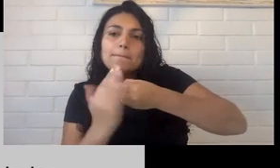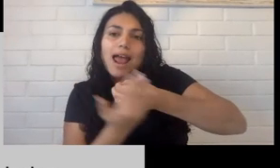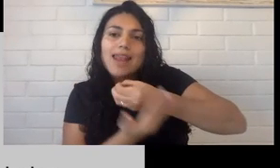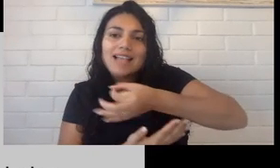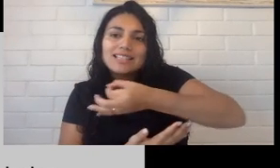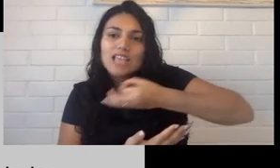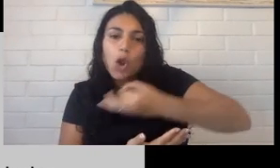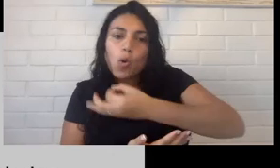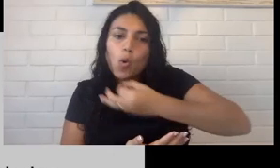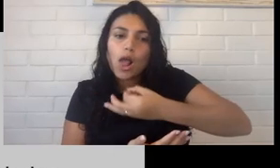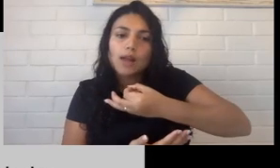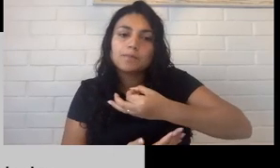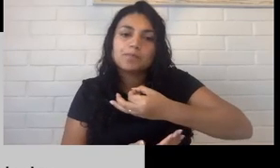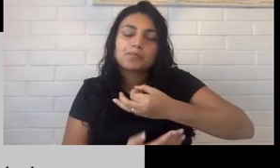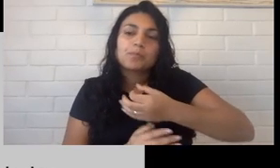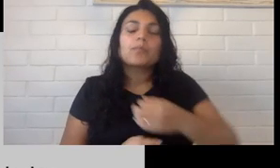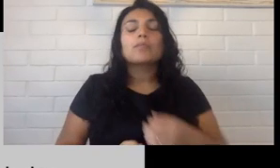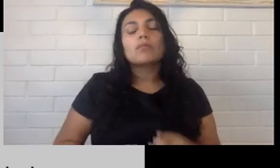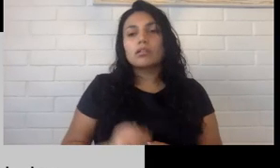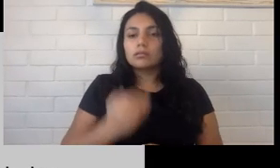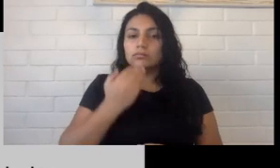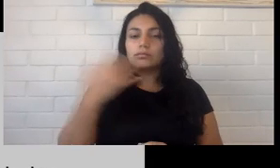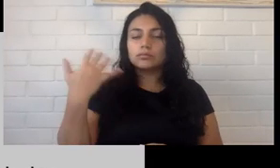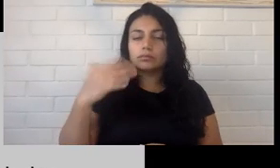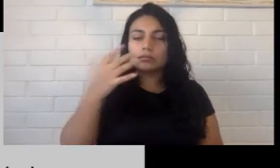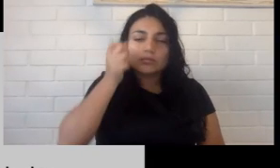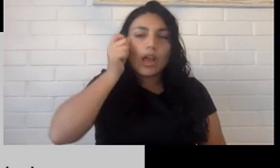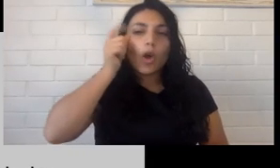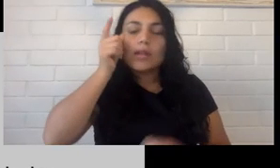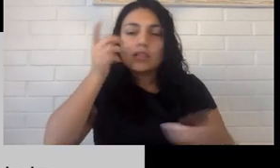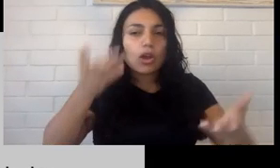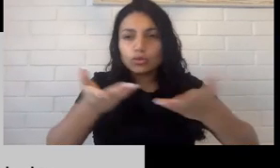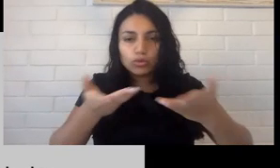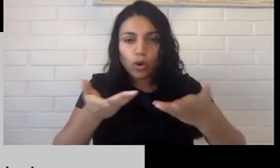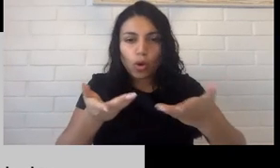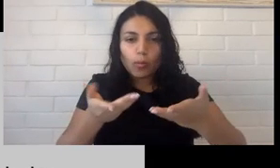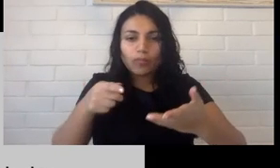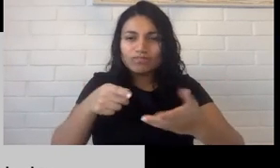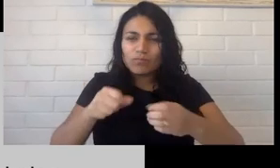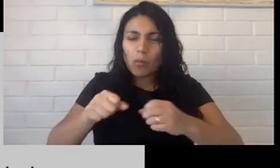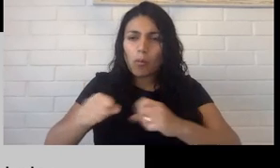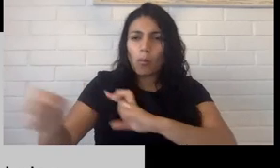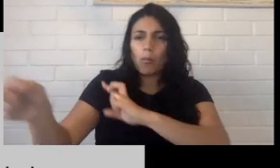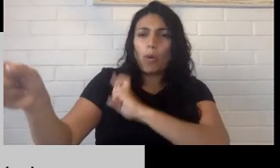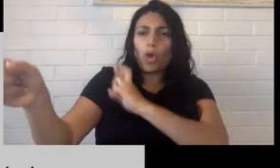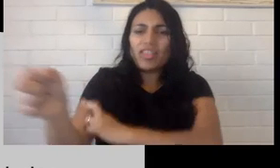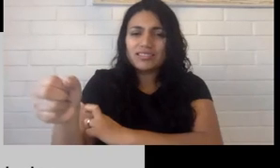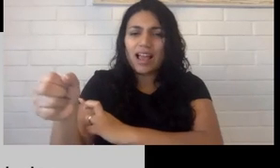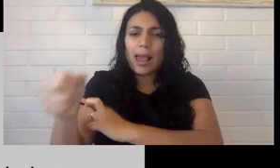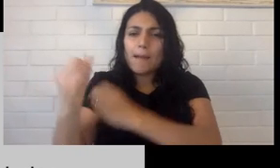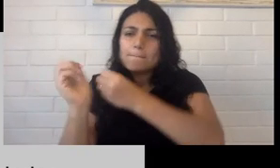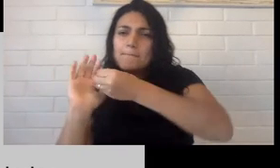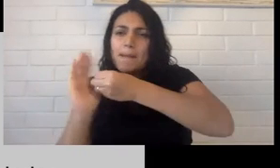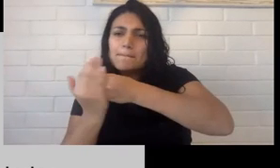parte, va a ser de importancia comprender entonces cómo se genera un potencial de membrana en reposo y